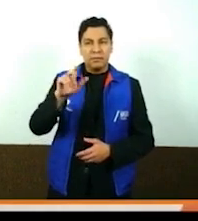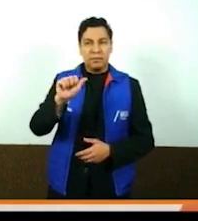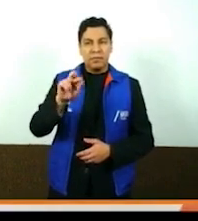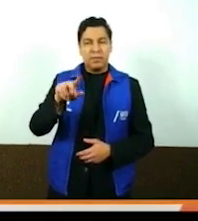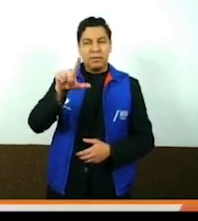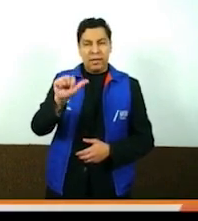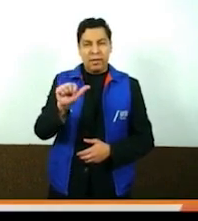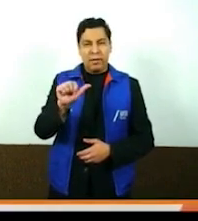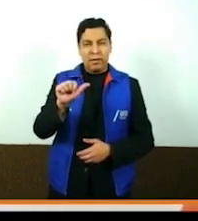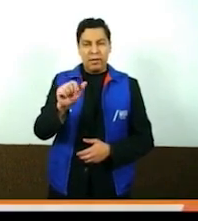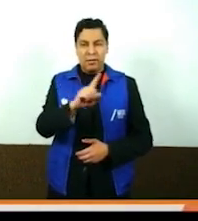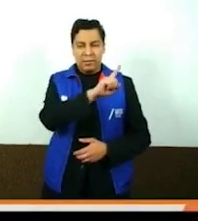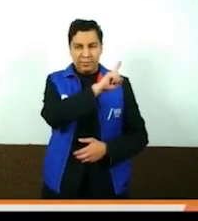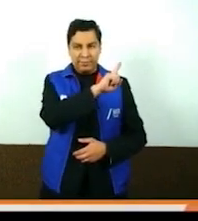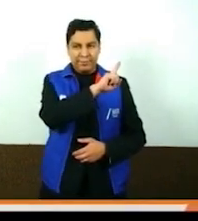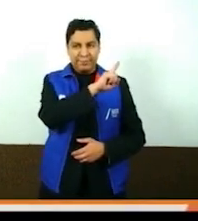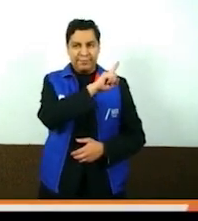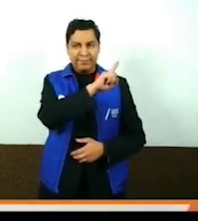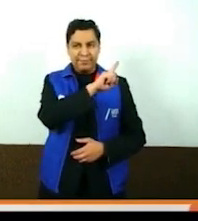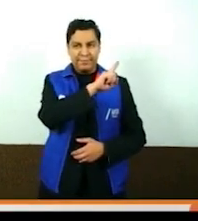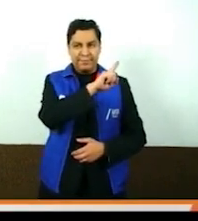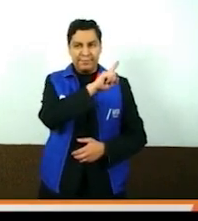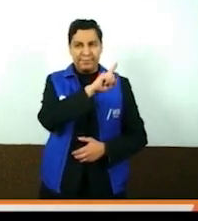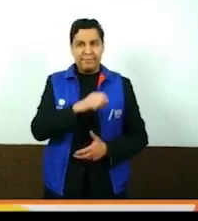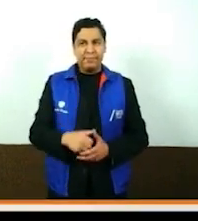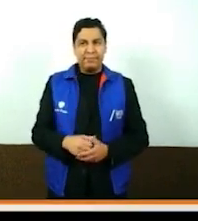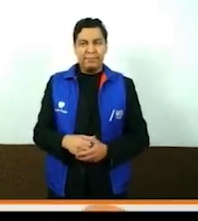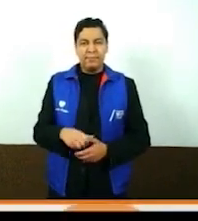Carla Ábalos Obando,